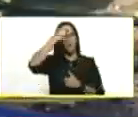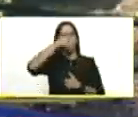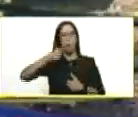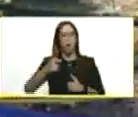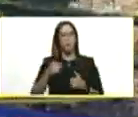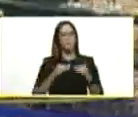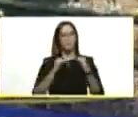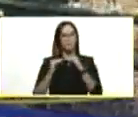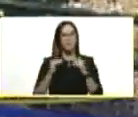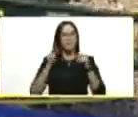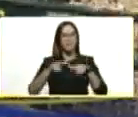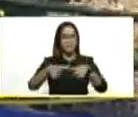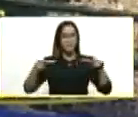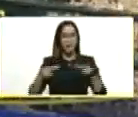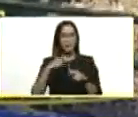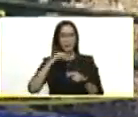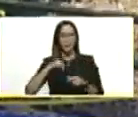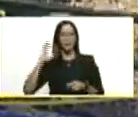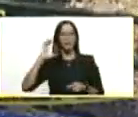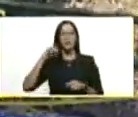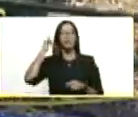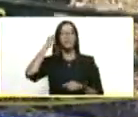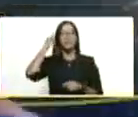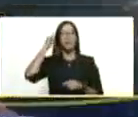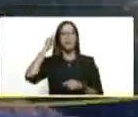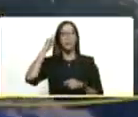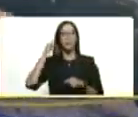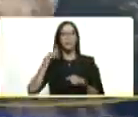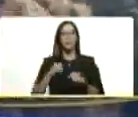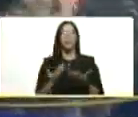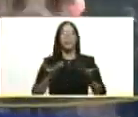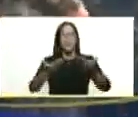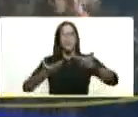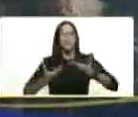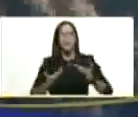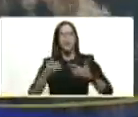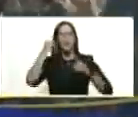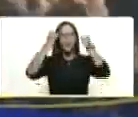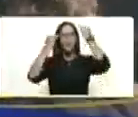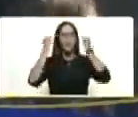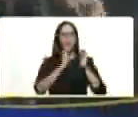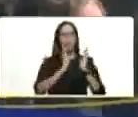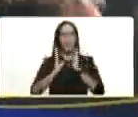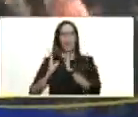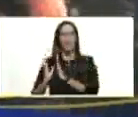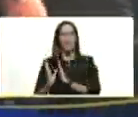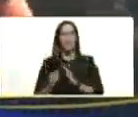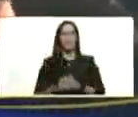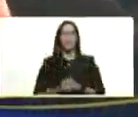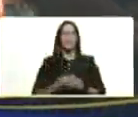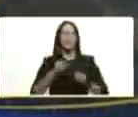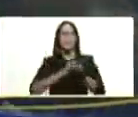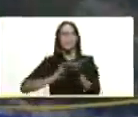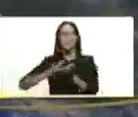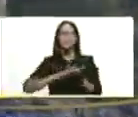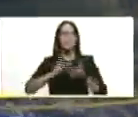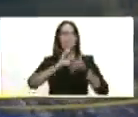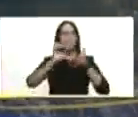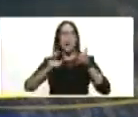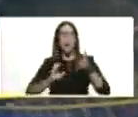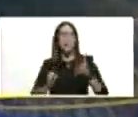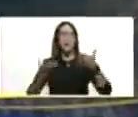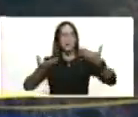espacio de nuestro estado Yaracuy se llega la idea de organizar y dar las herramientas a nuestro